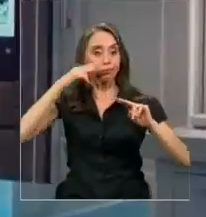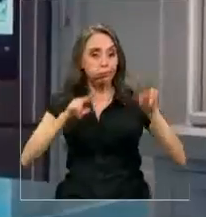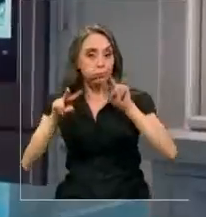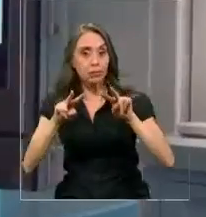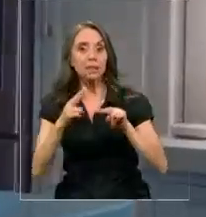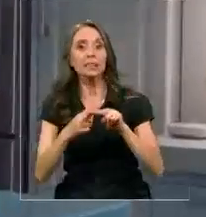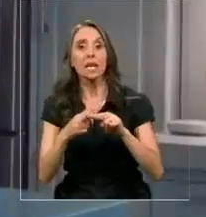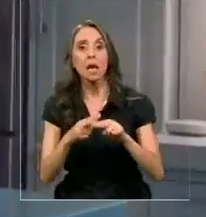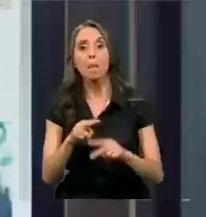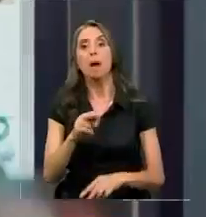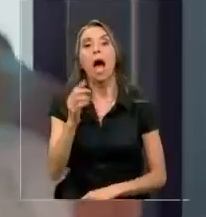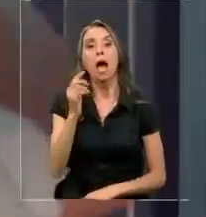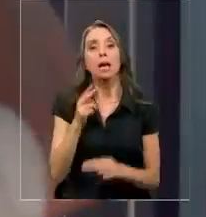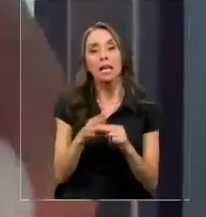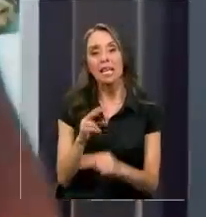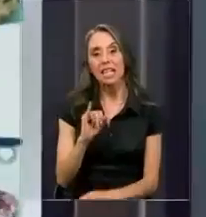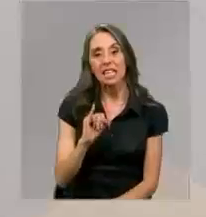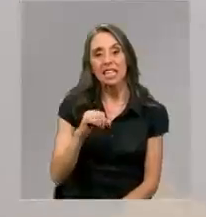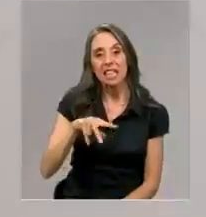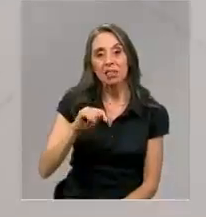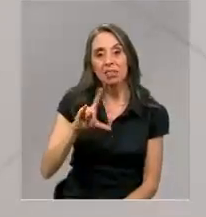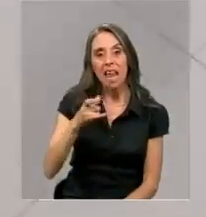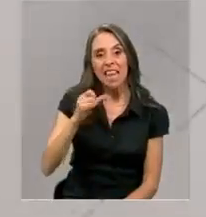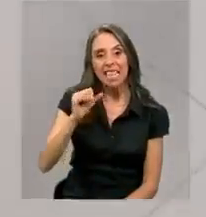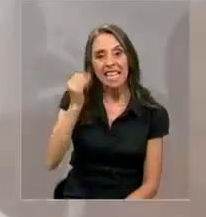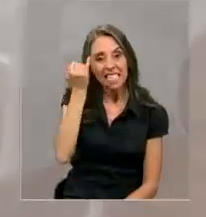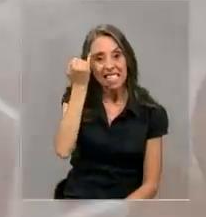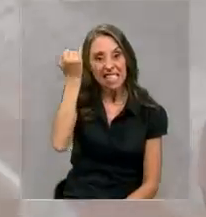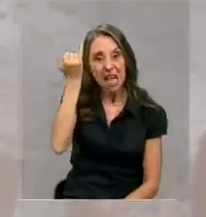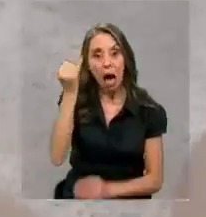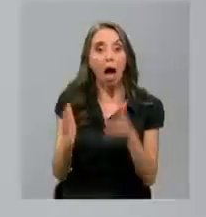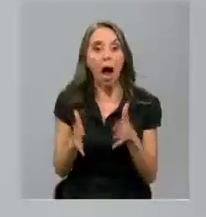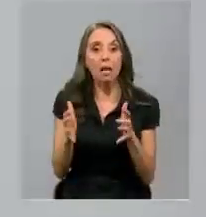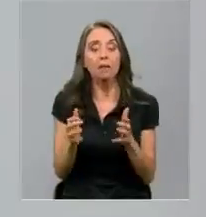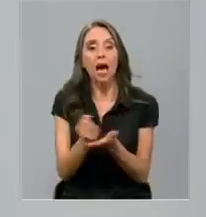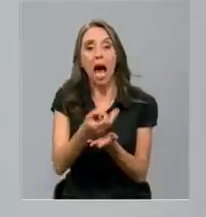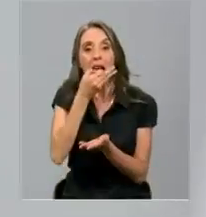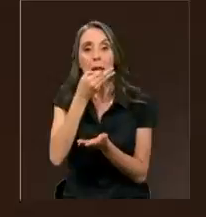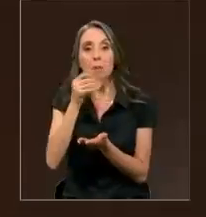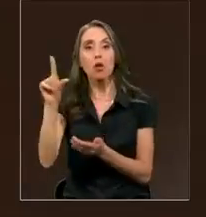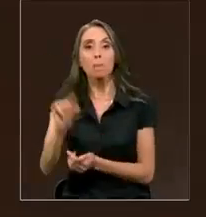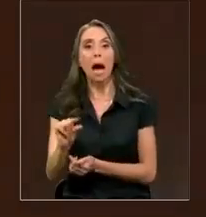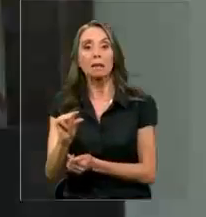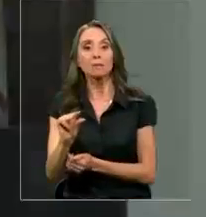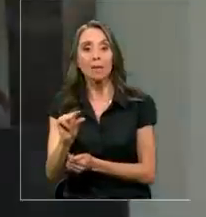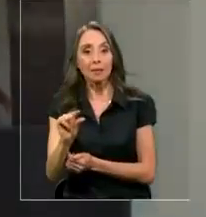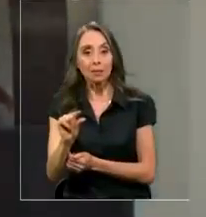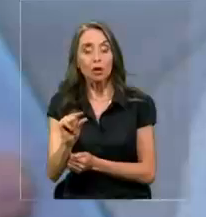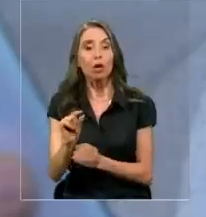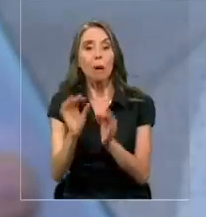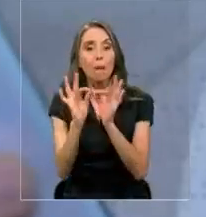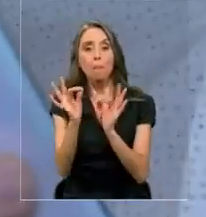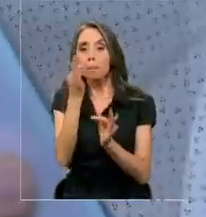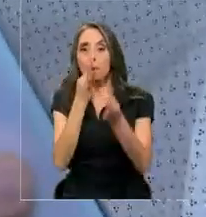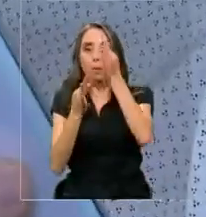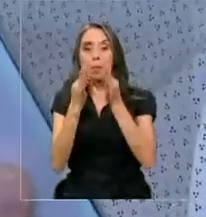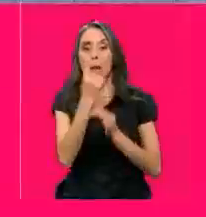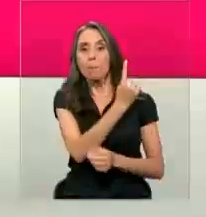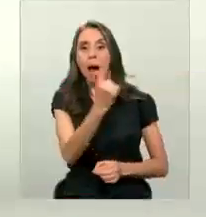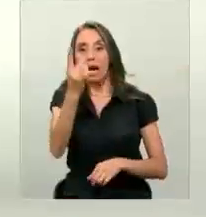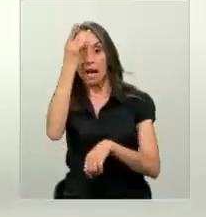de la inteligencia artificial, que incluso permitirá crear fármacos a un menor costo y con mayor precisión para cada